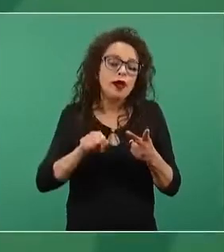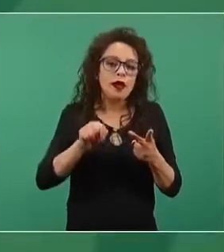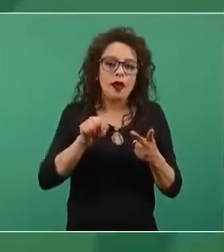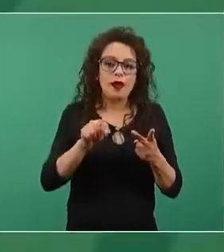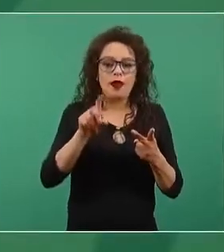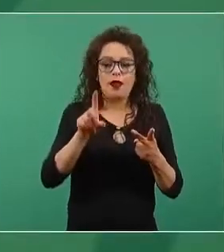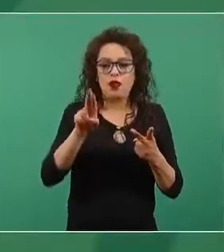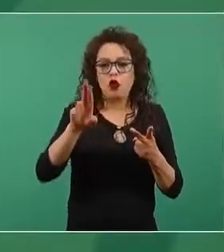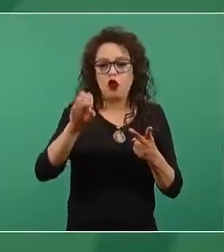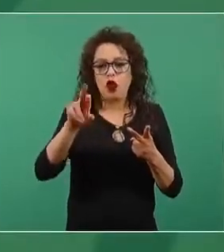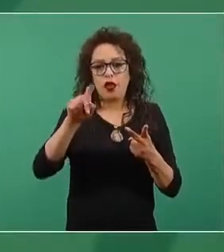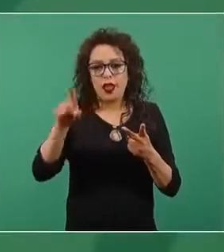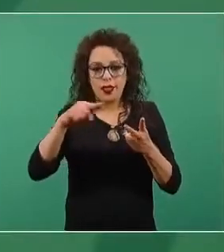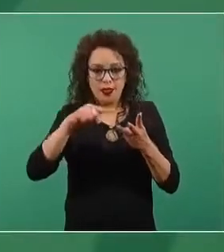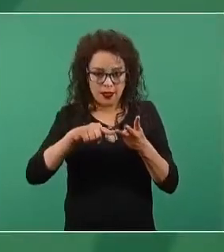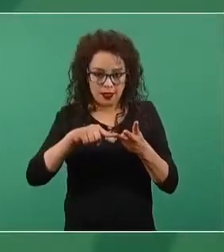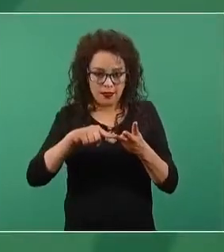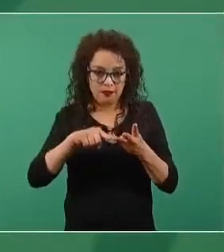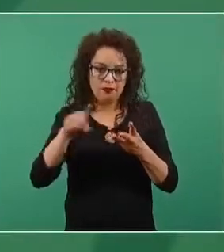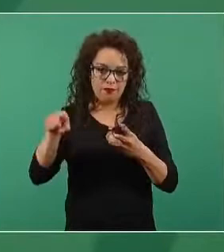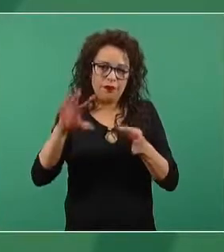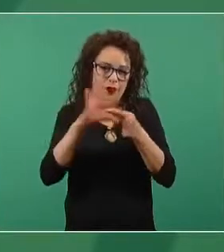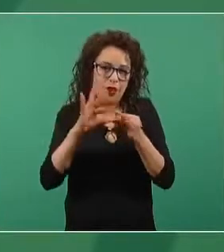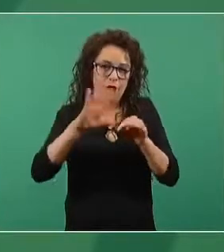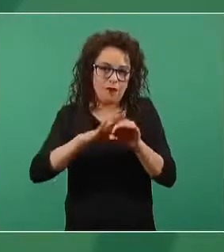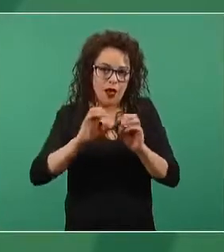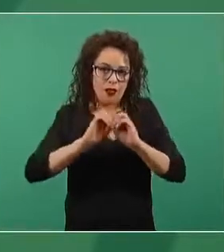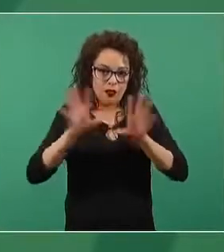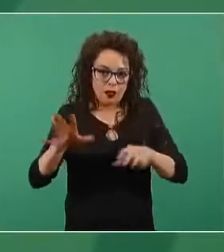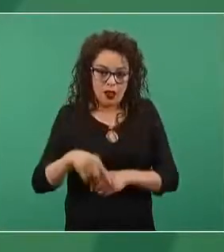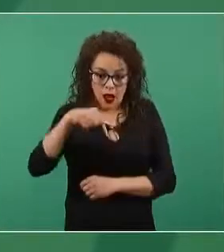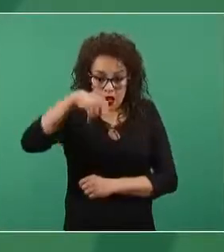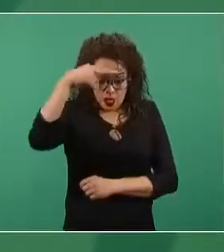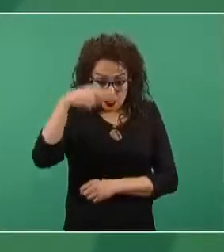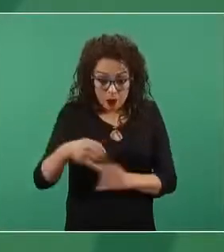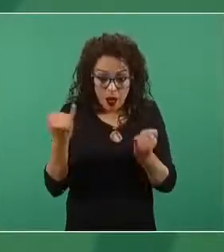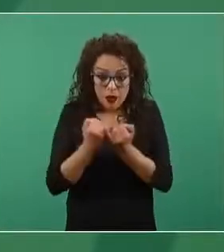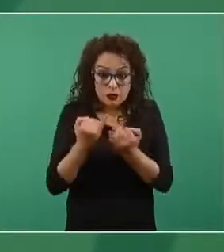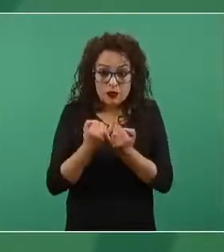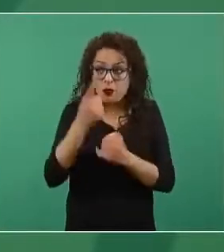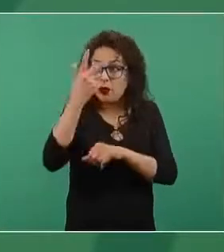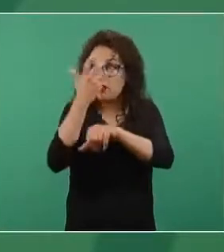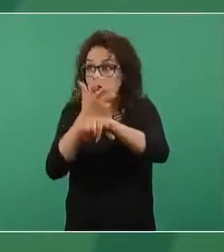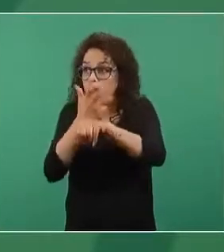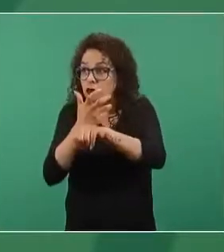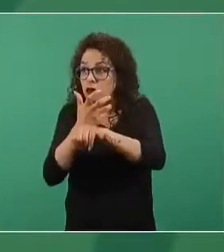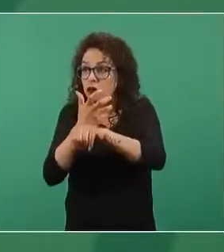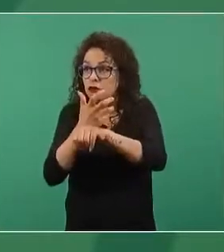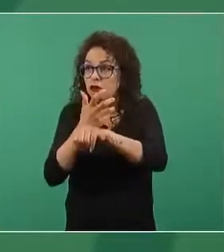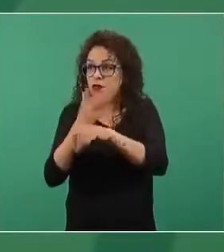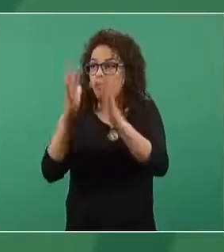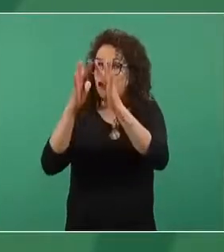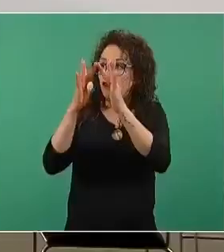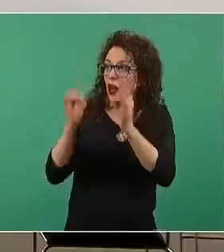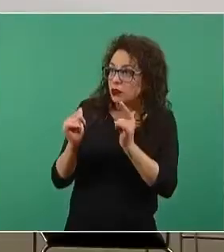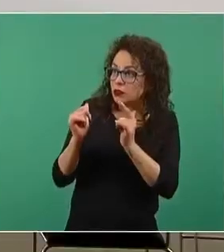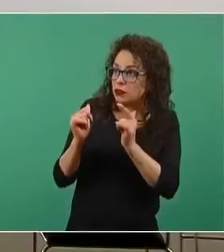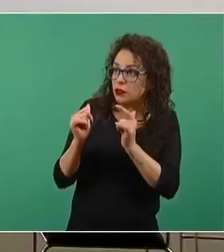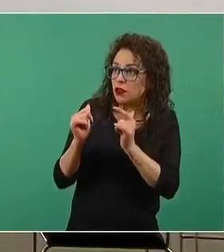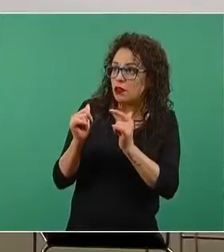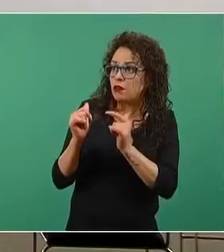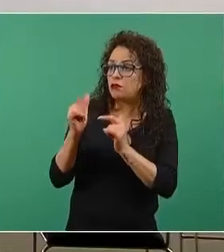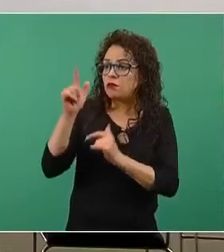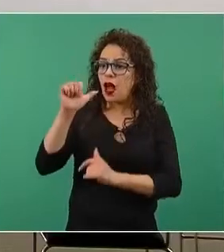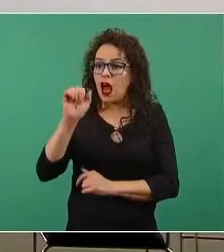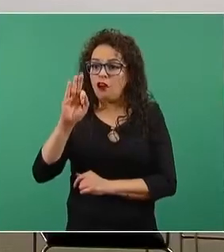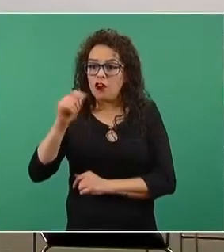panorama epidemiológico en México, ¿no?, que en Estados Unidos, que en Francia, que en Afganistán. Entonces, hay